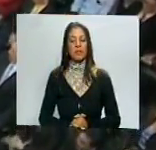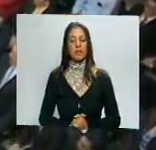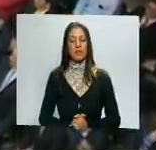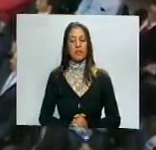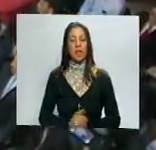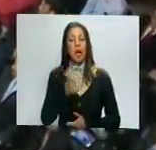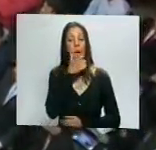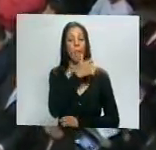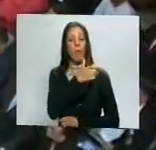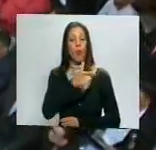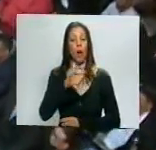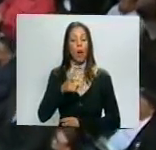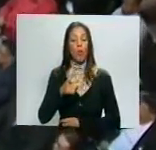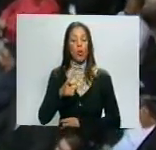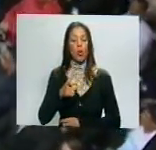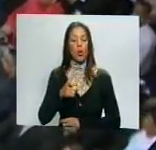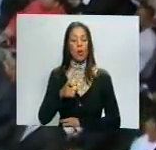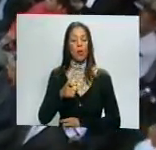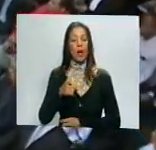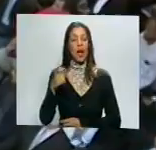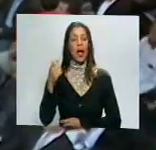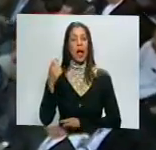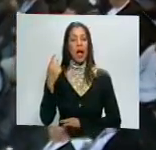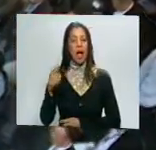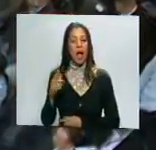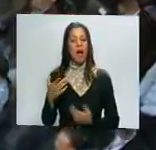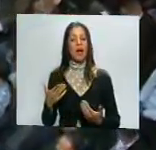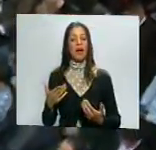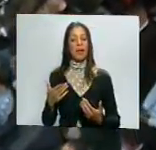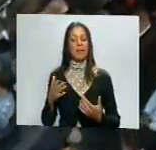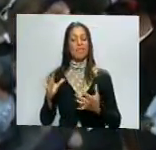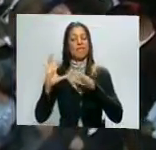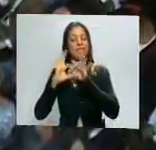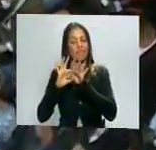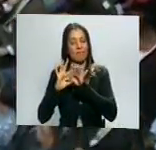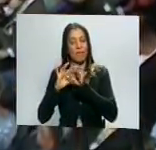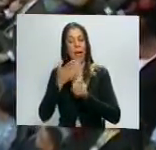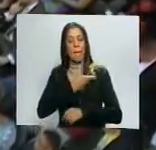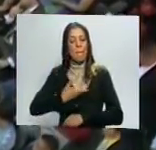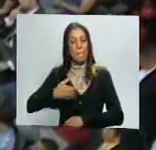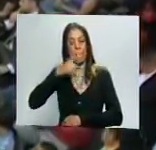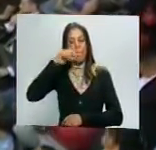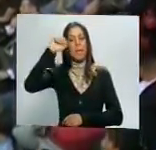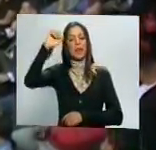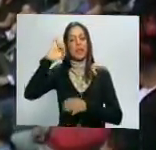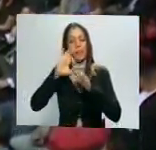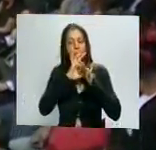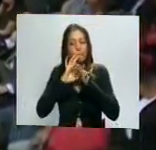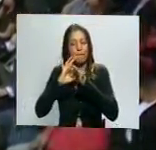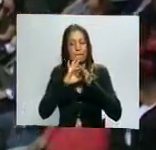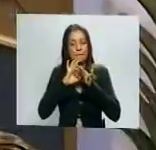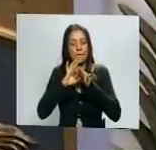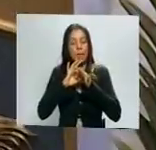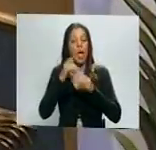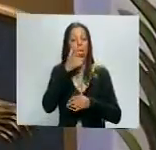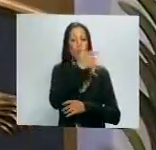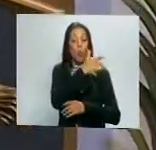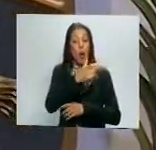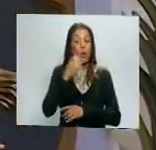Este pueblo tiene a su presidente, pero lo primero que tiene el pueblo es su